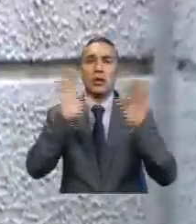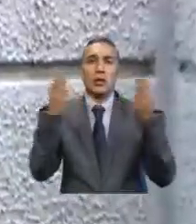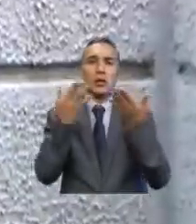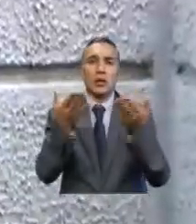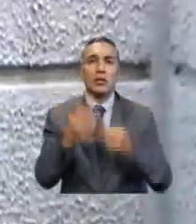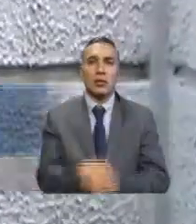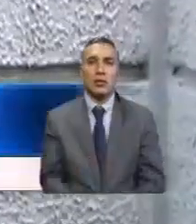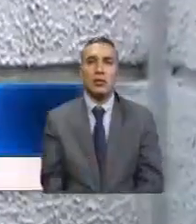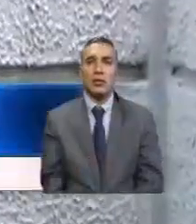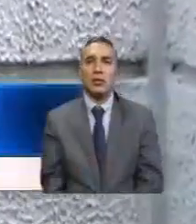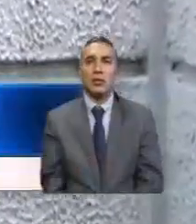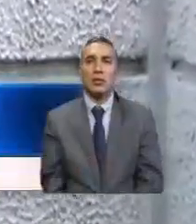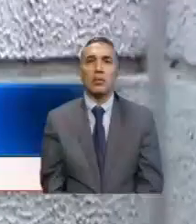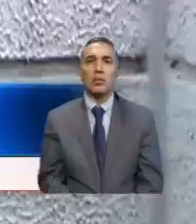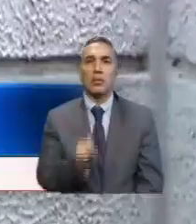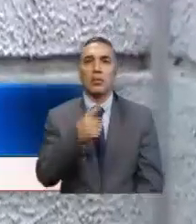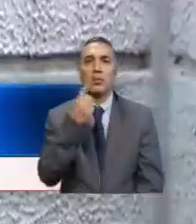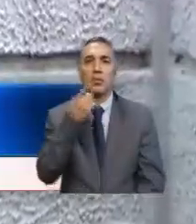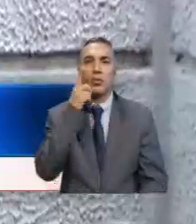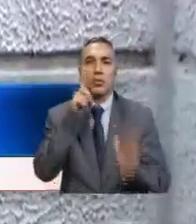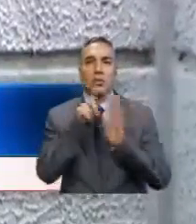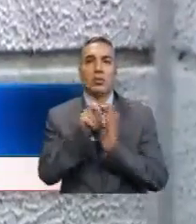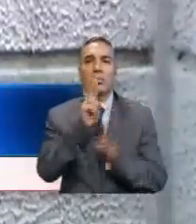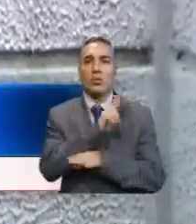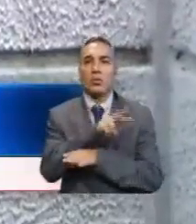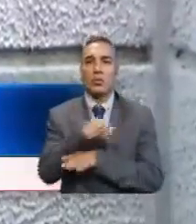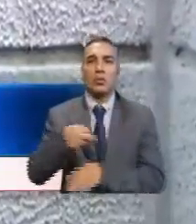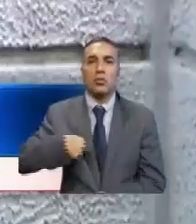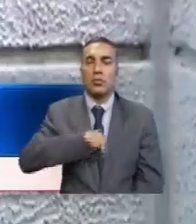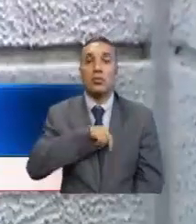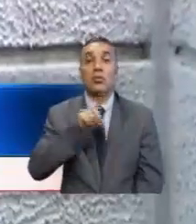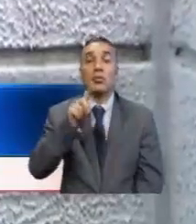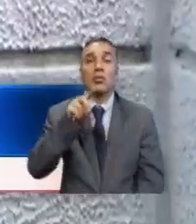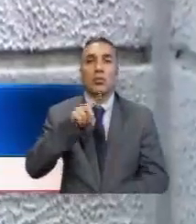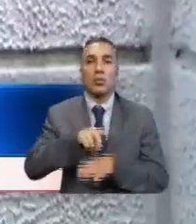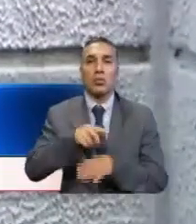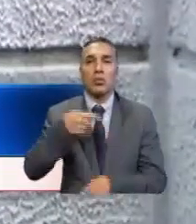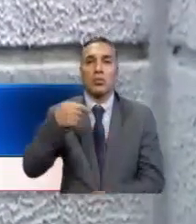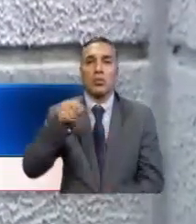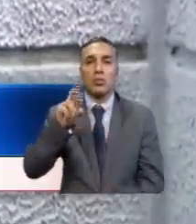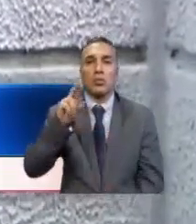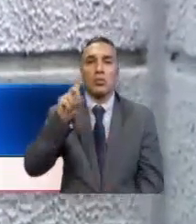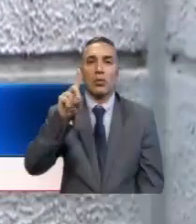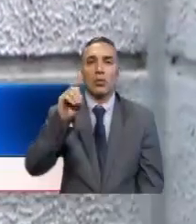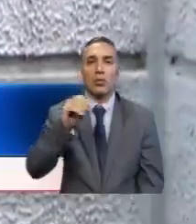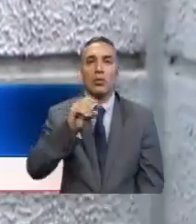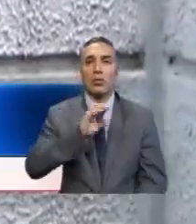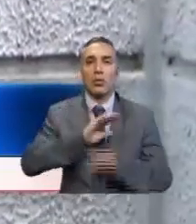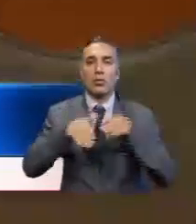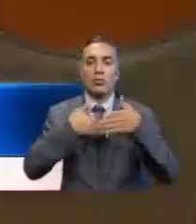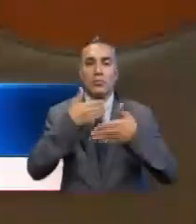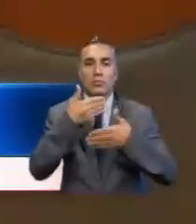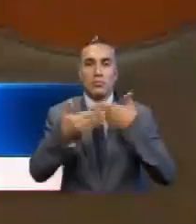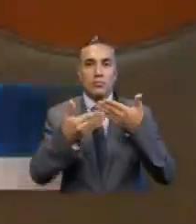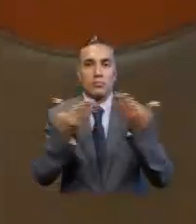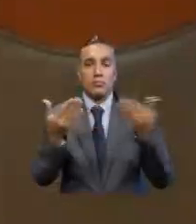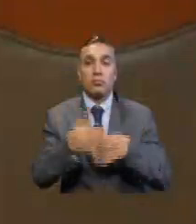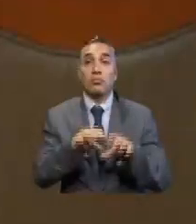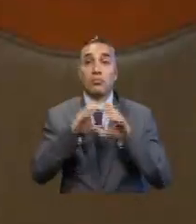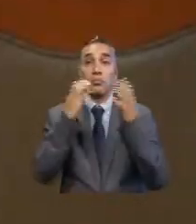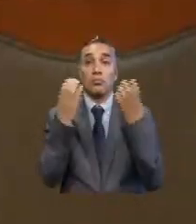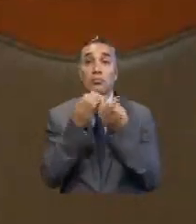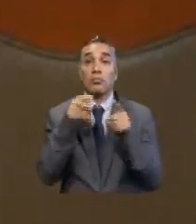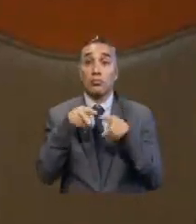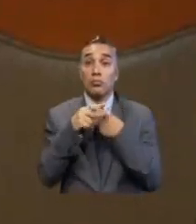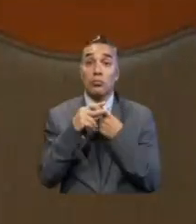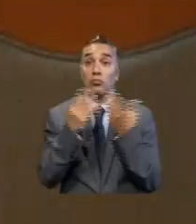única denuncia formal que hemos recibido como veeduría es la del doctor Gerardo Vázquez, el cual ya está siendo tramitado por la veeduría. La comisión se instaló